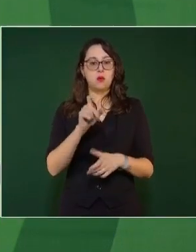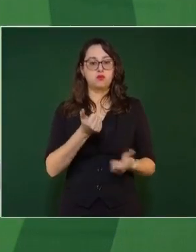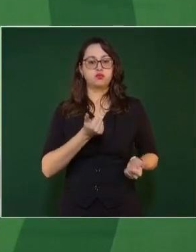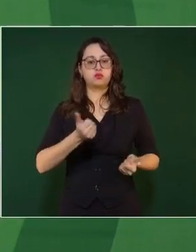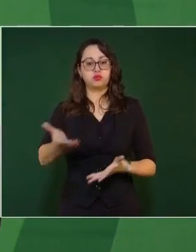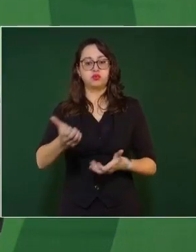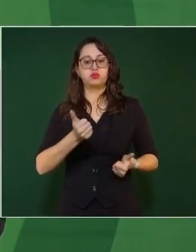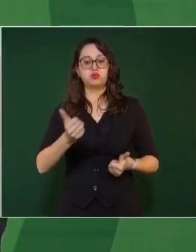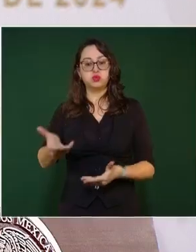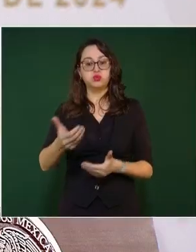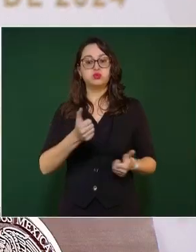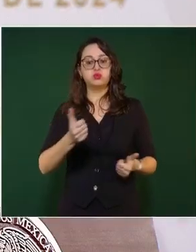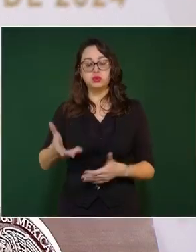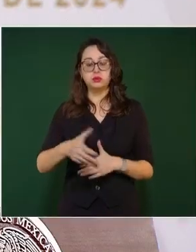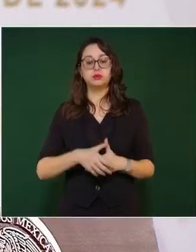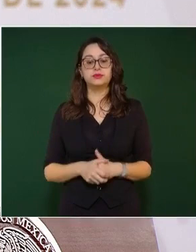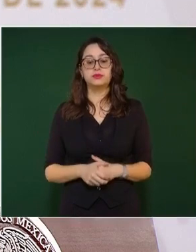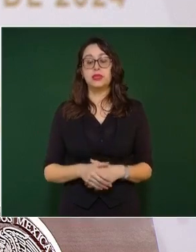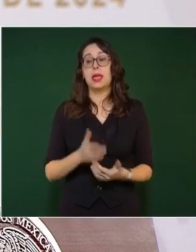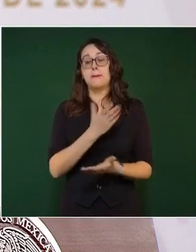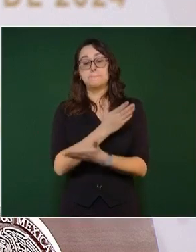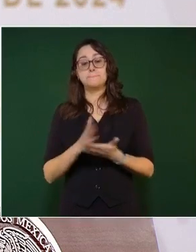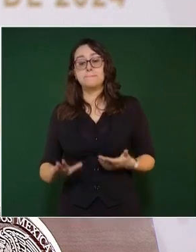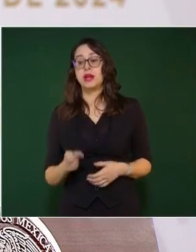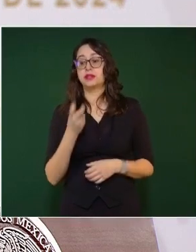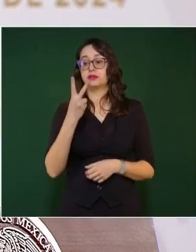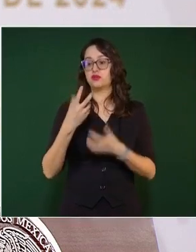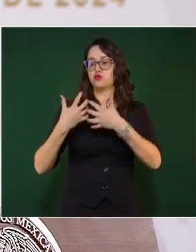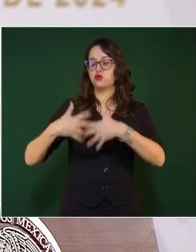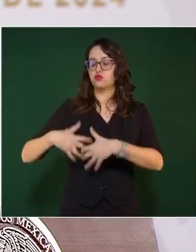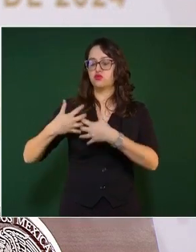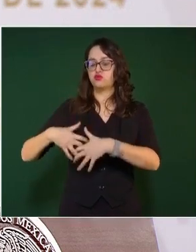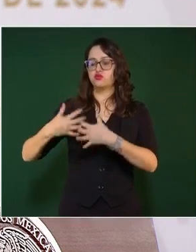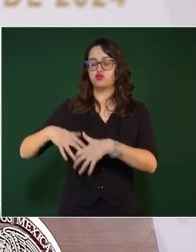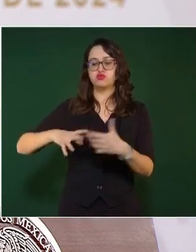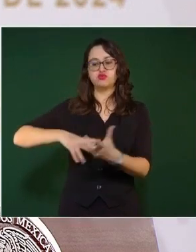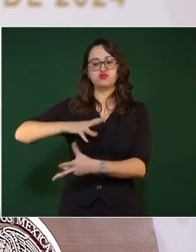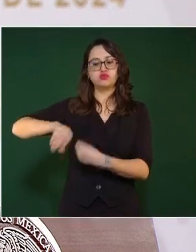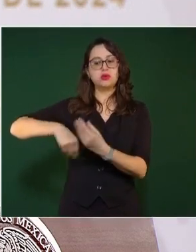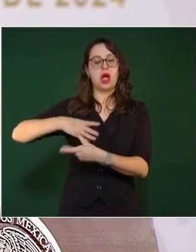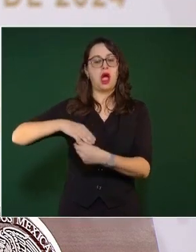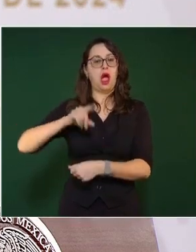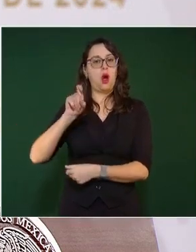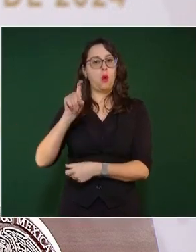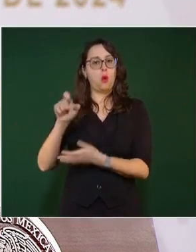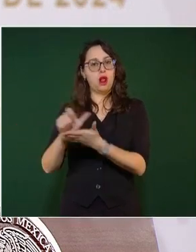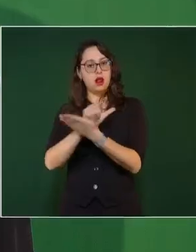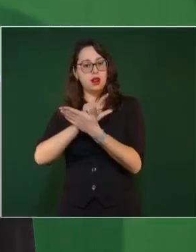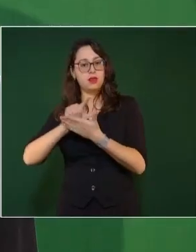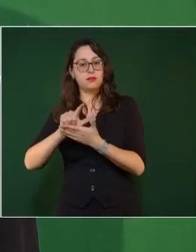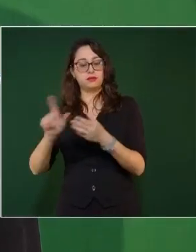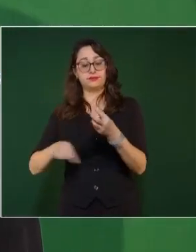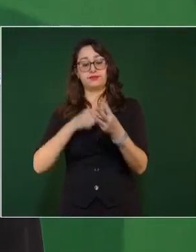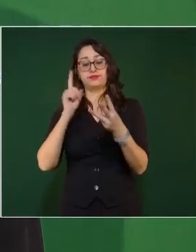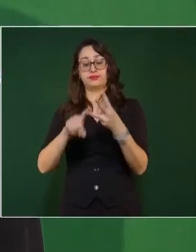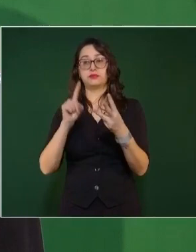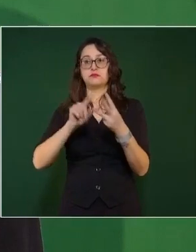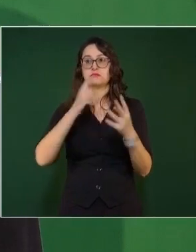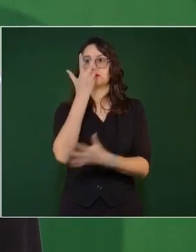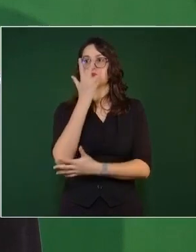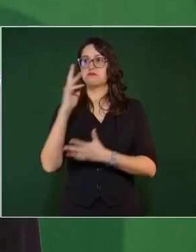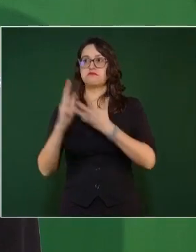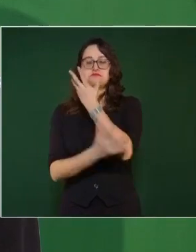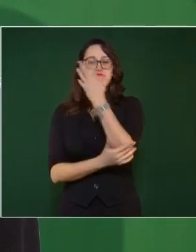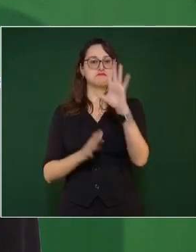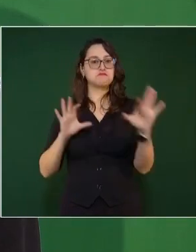el acueducto 2. Dos plantas potabilizadoras de última generación y el tercero es sustentable y amigable con el medio